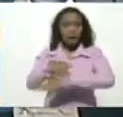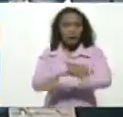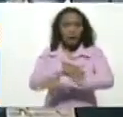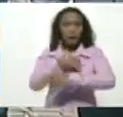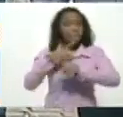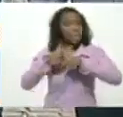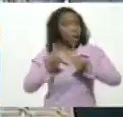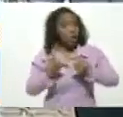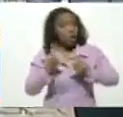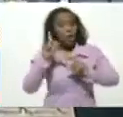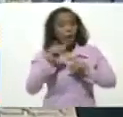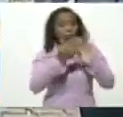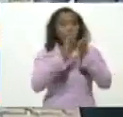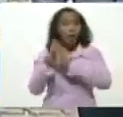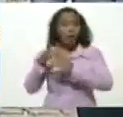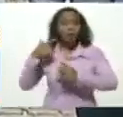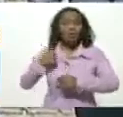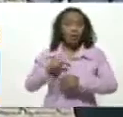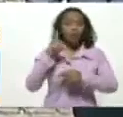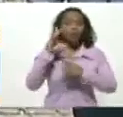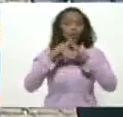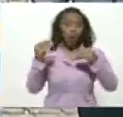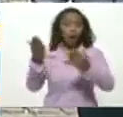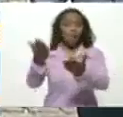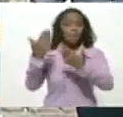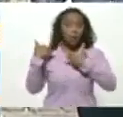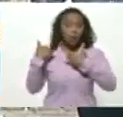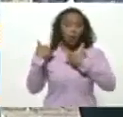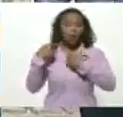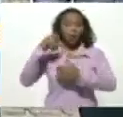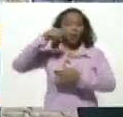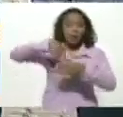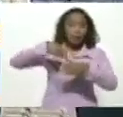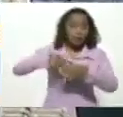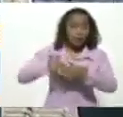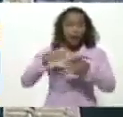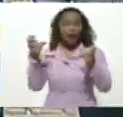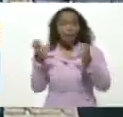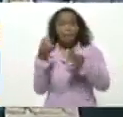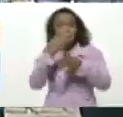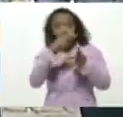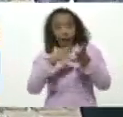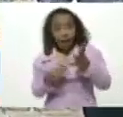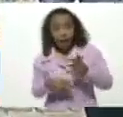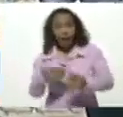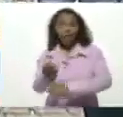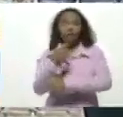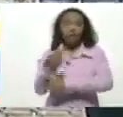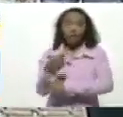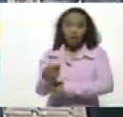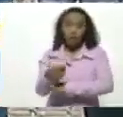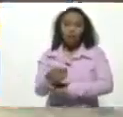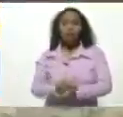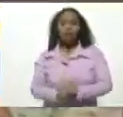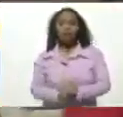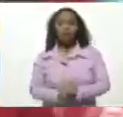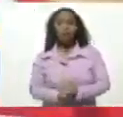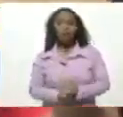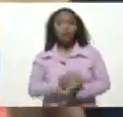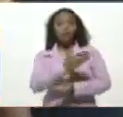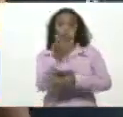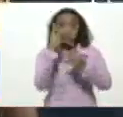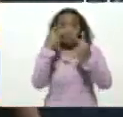pero las comunas tienen que tener todo el apoyo en semillas, en equipo, en financiamiento. Ok, como puedo